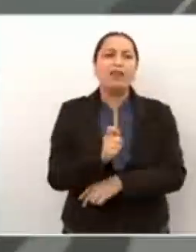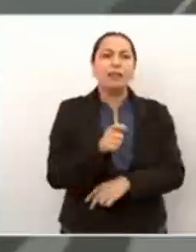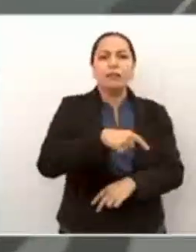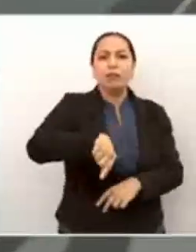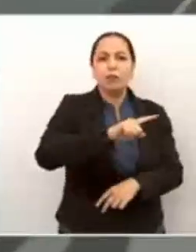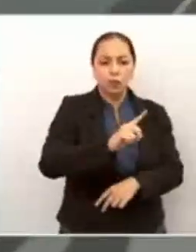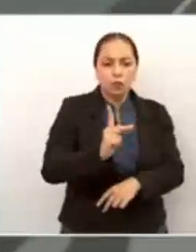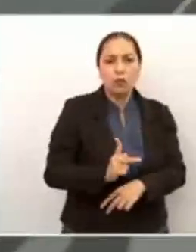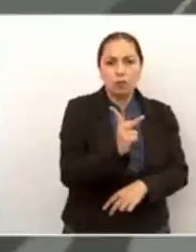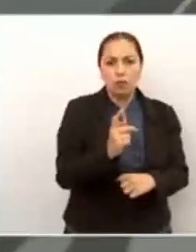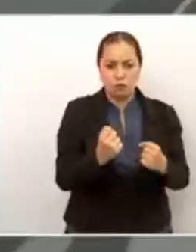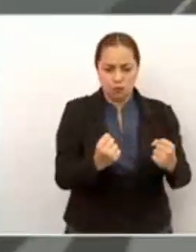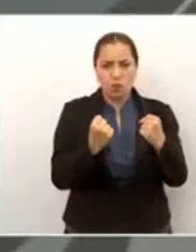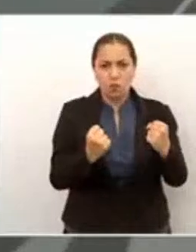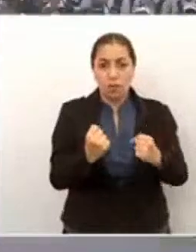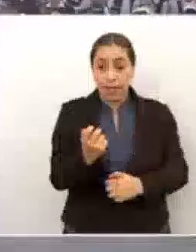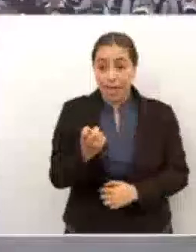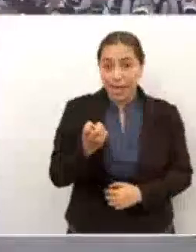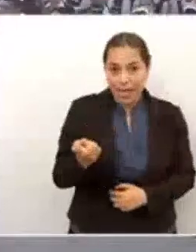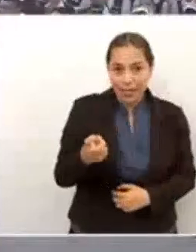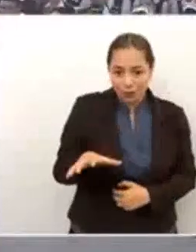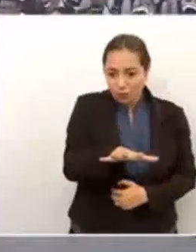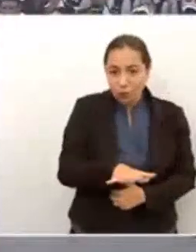pueblo gobierna en México.